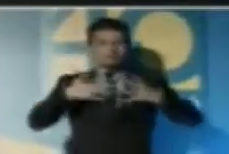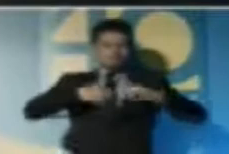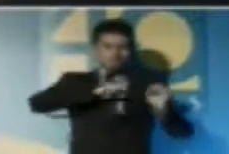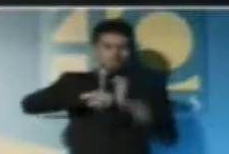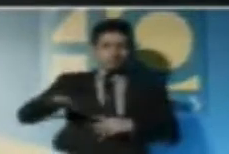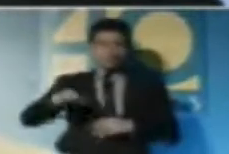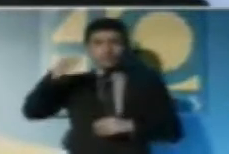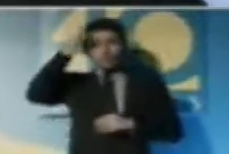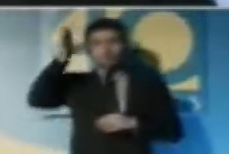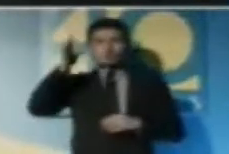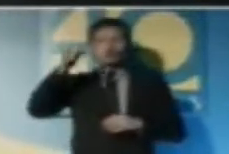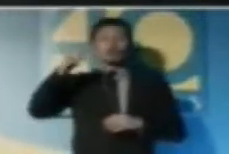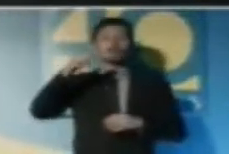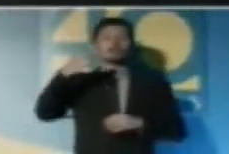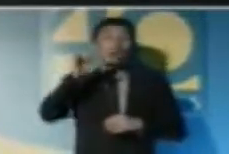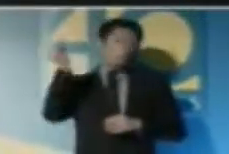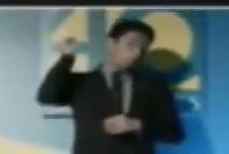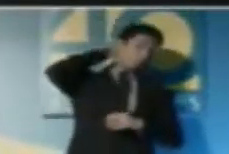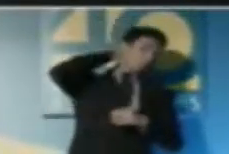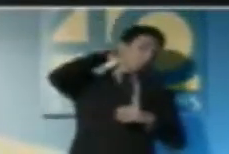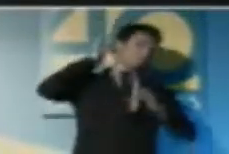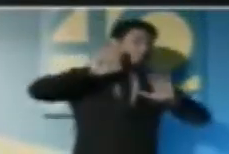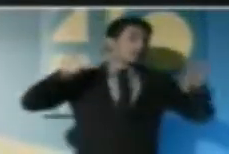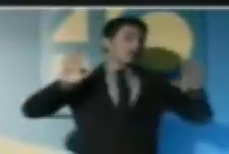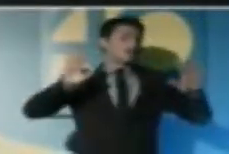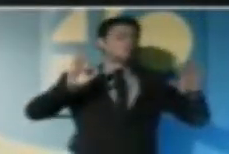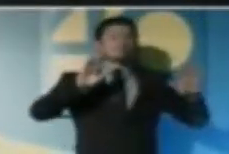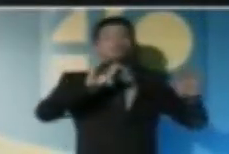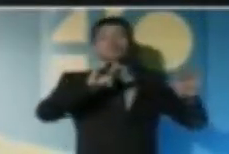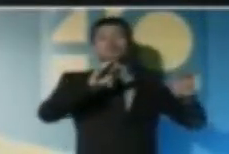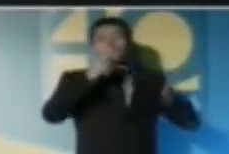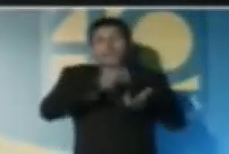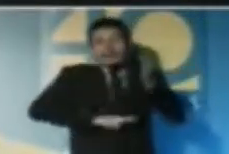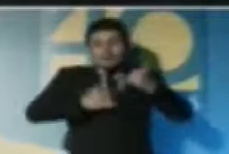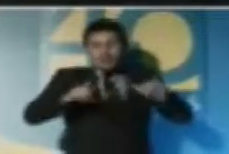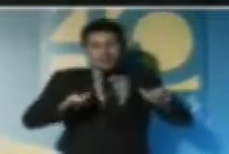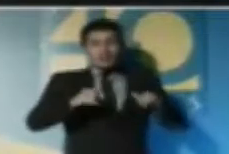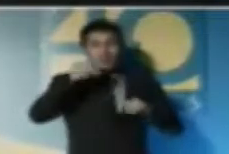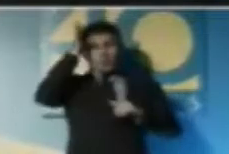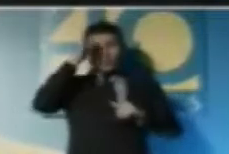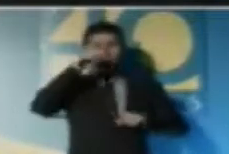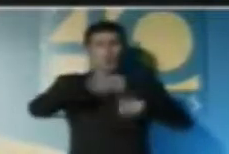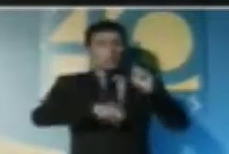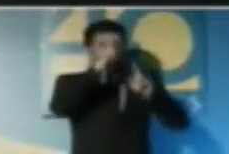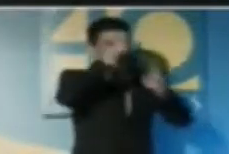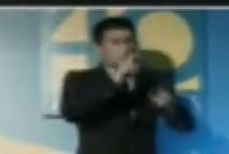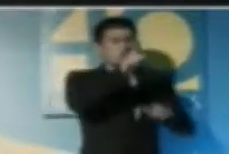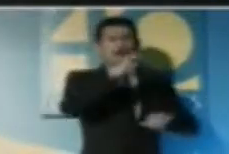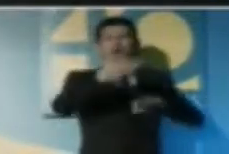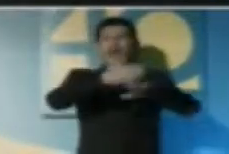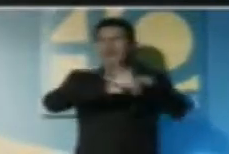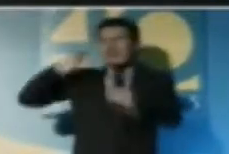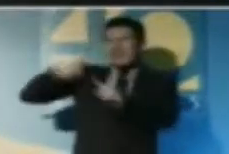las cadenas conscientes o inconscientes de revancha y de retaliación que nos impiden avanzar hacia el respeto mutuo y